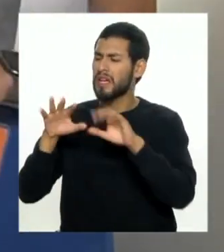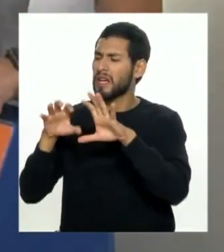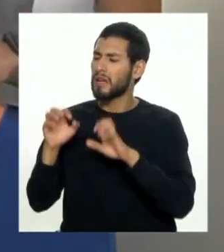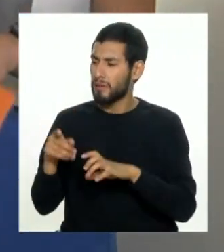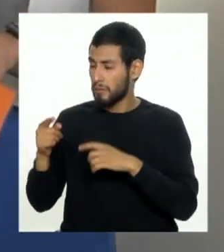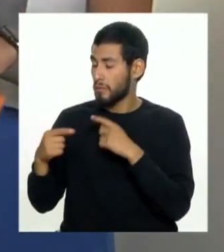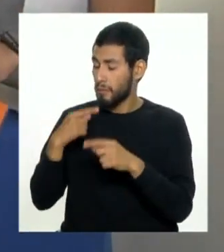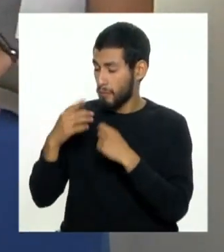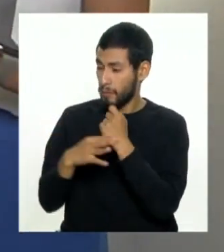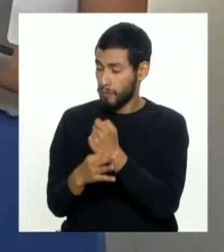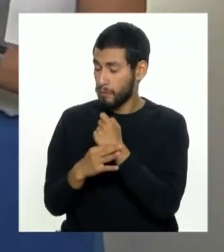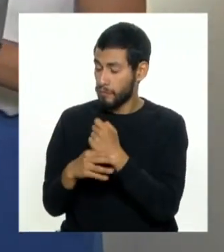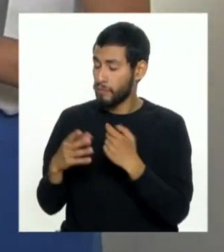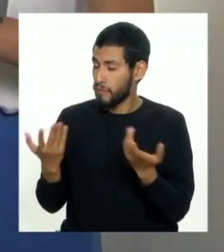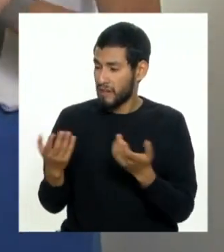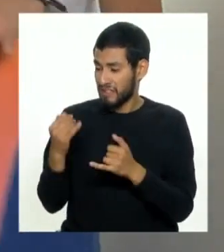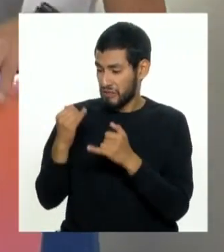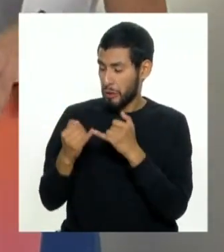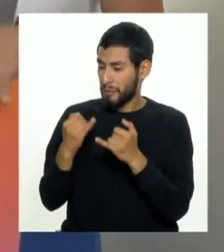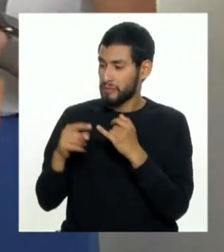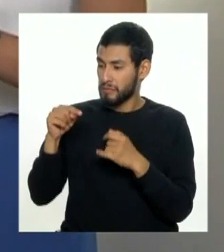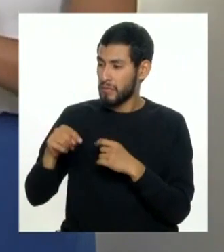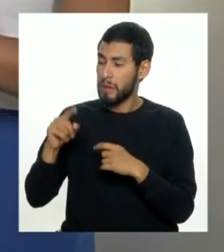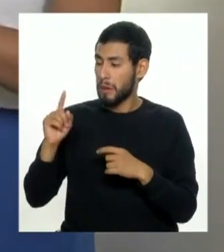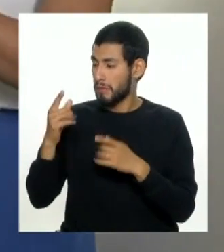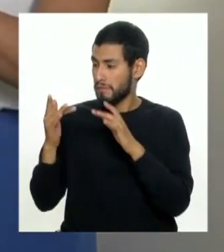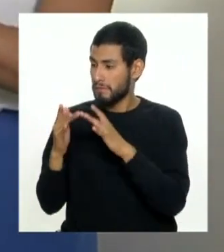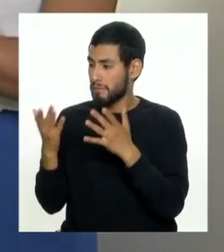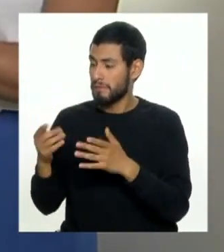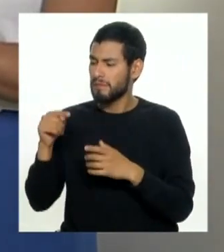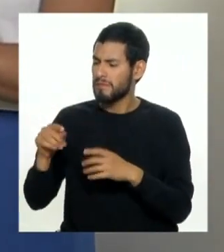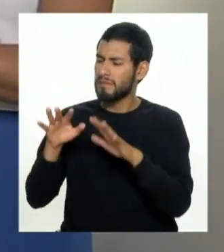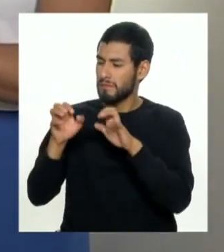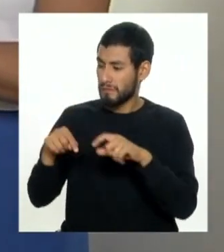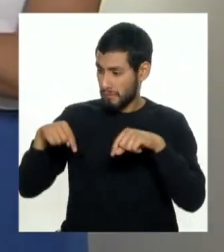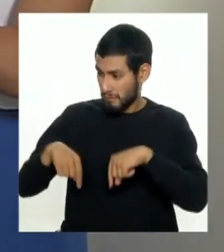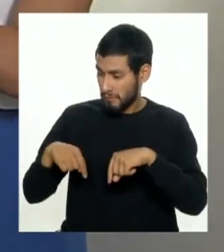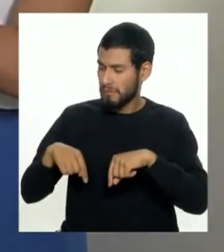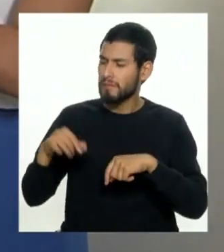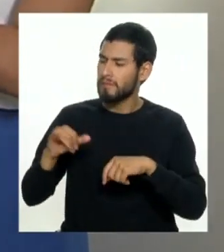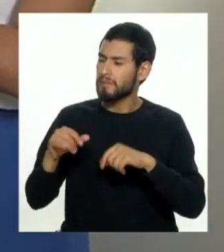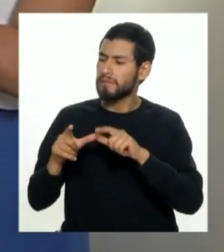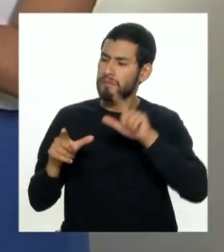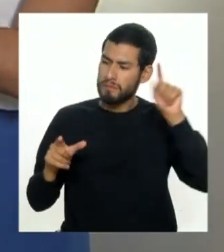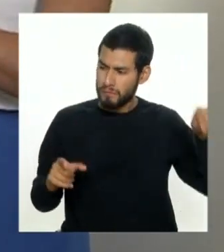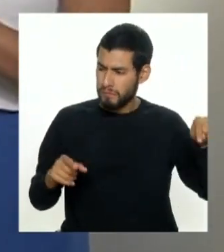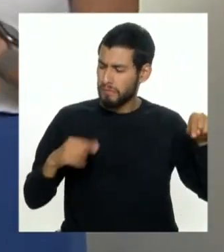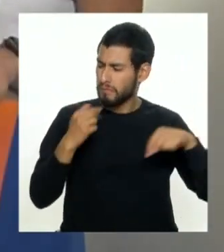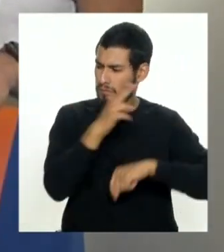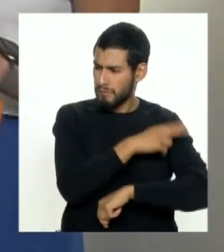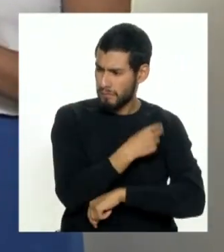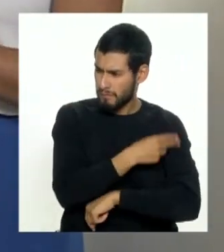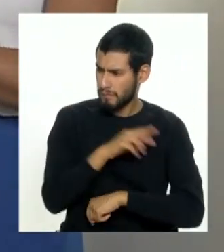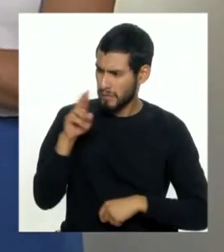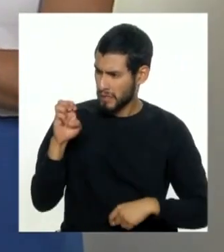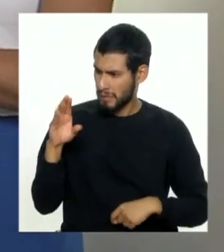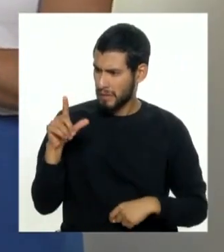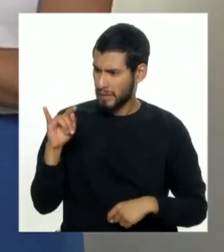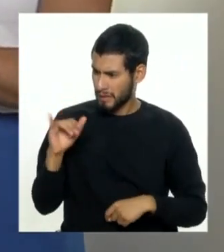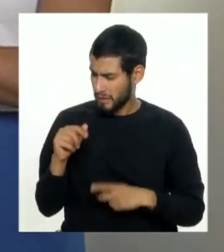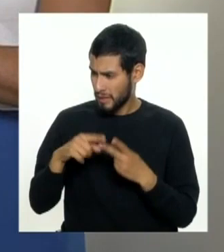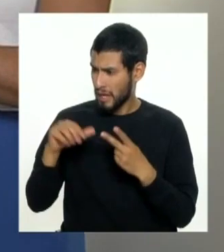me comentaba la doctora ya para ir cerrando este primer enlace, se realiza aquí, pero también en el Hospital Rebagliati y en el